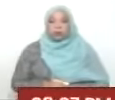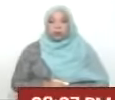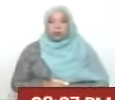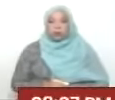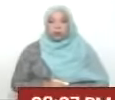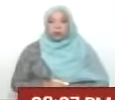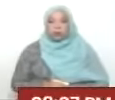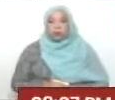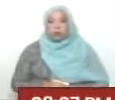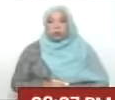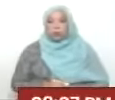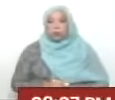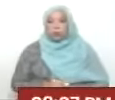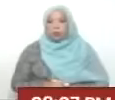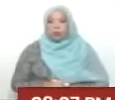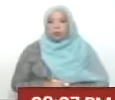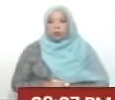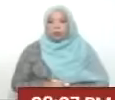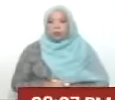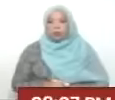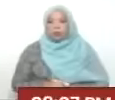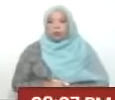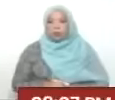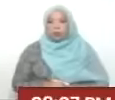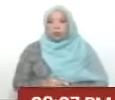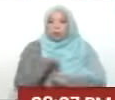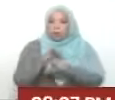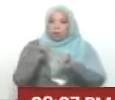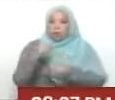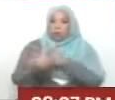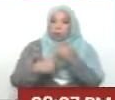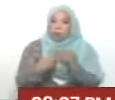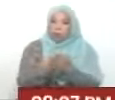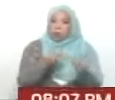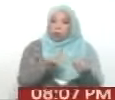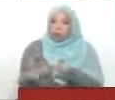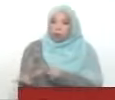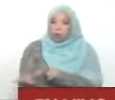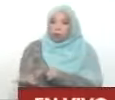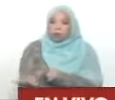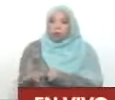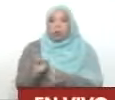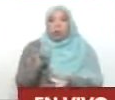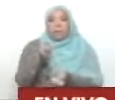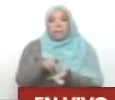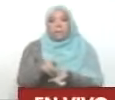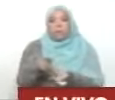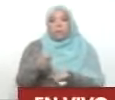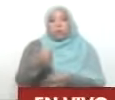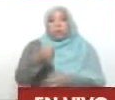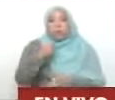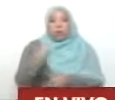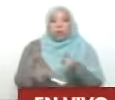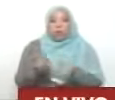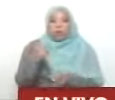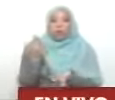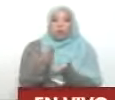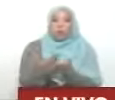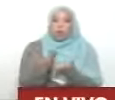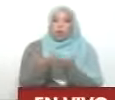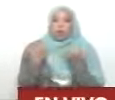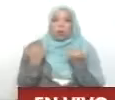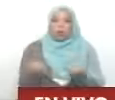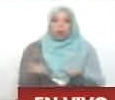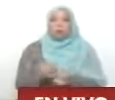Que los proyectos que ya estén finalizando ahorita, yo quiero participar en la entrega de algunos de ellos.